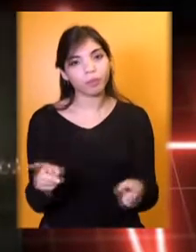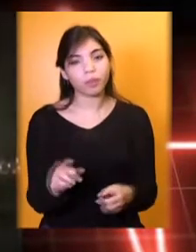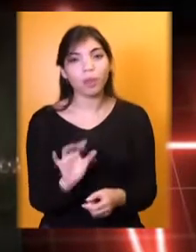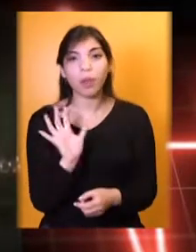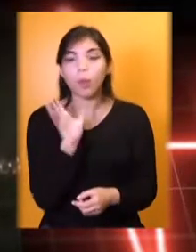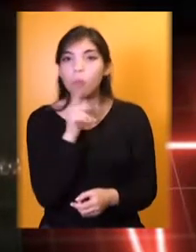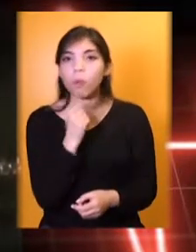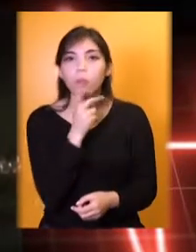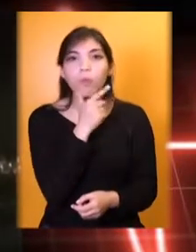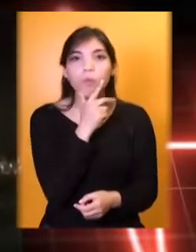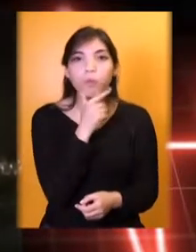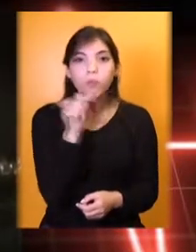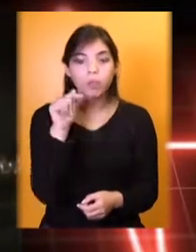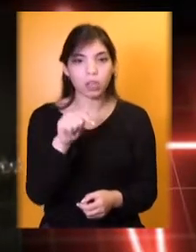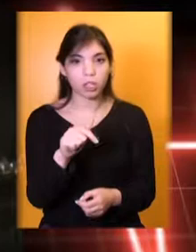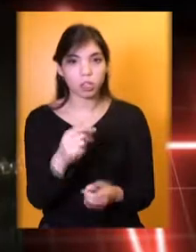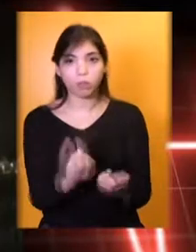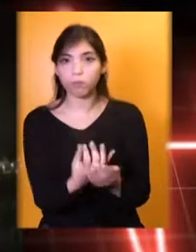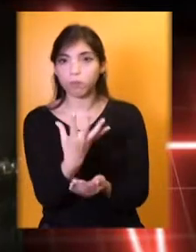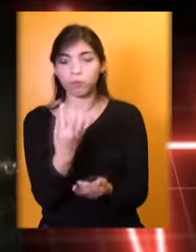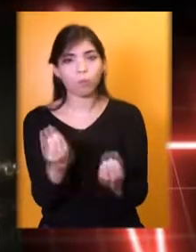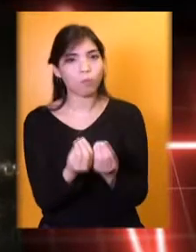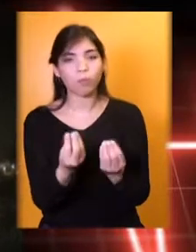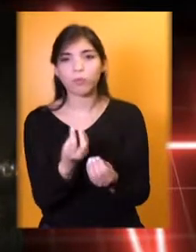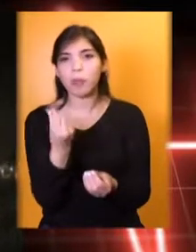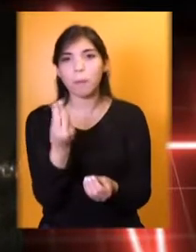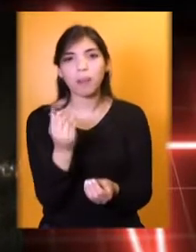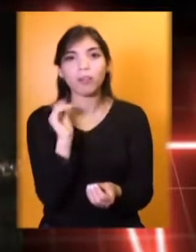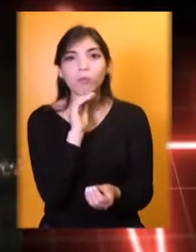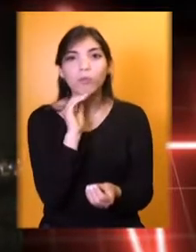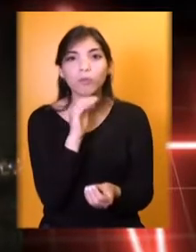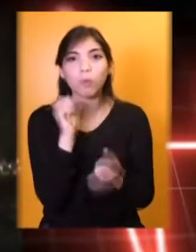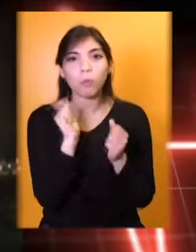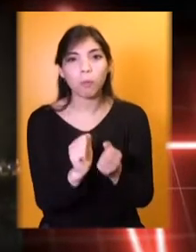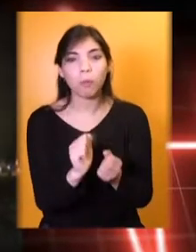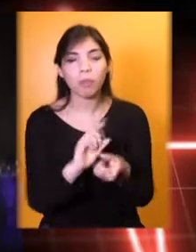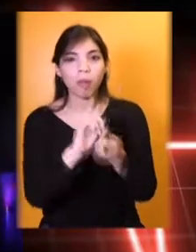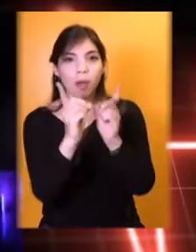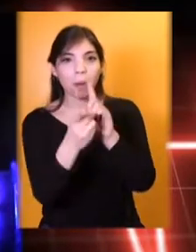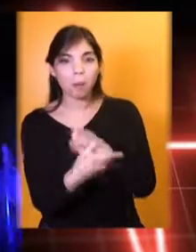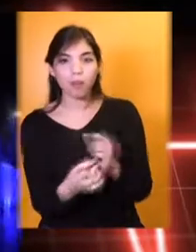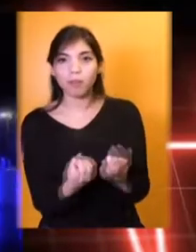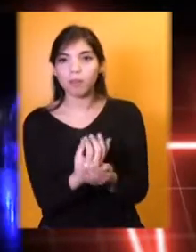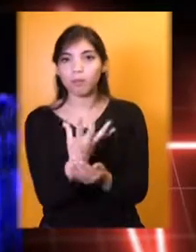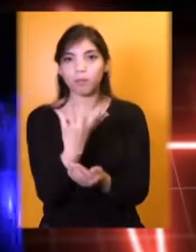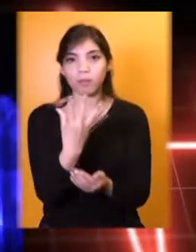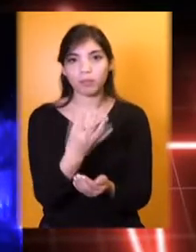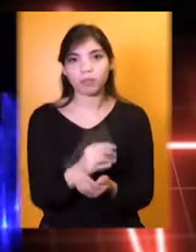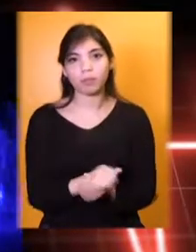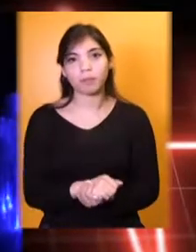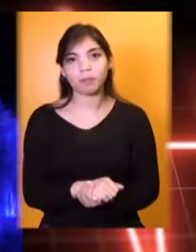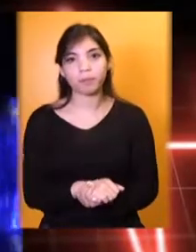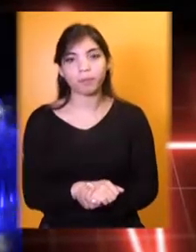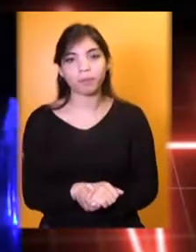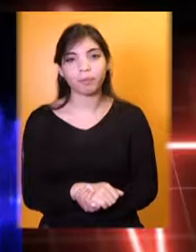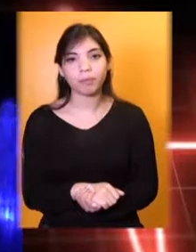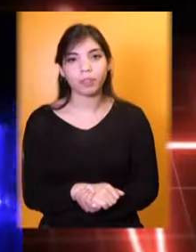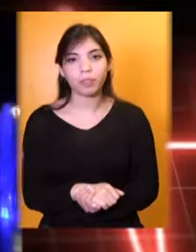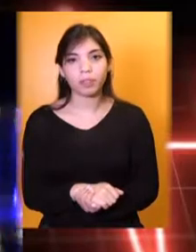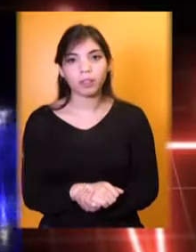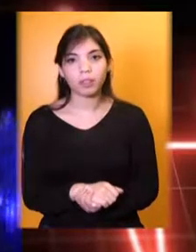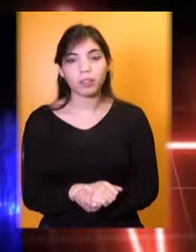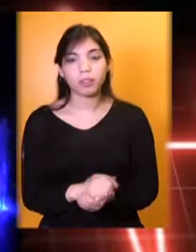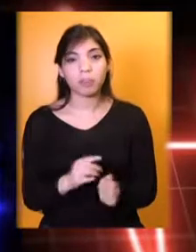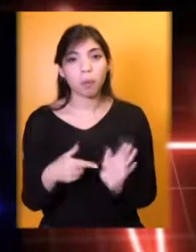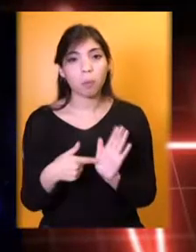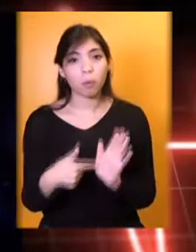Sin duda la obra ha tenido un importante costo y que dice ir de la mano con un proceso de remodelación que vivirá la costanera, la que podría ser